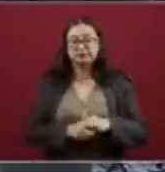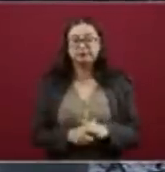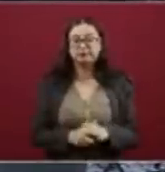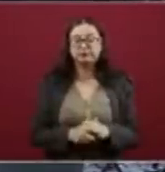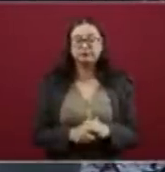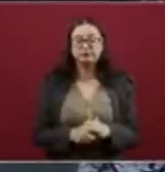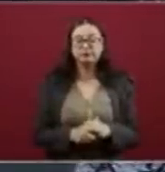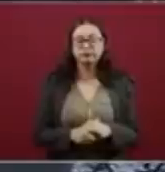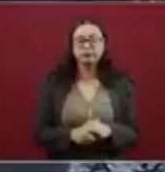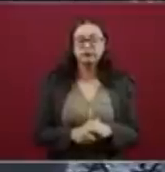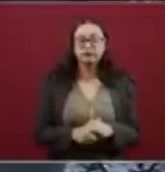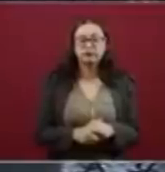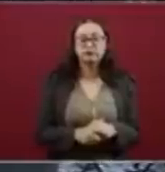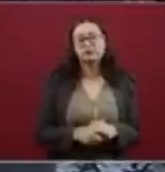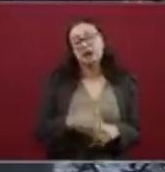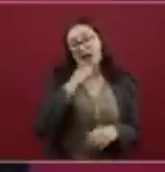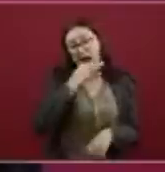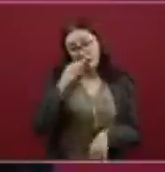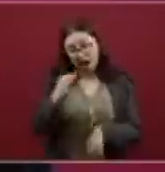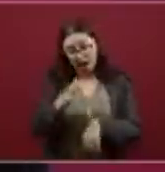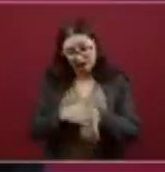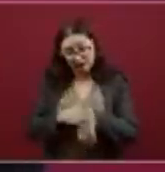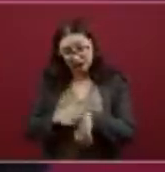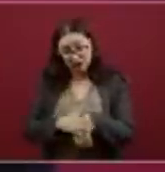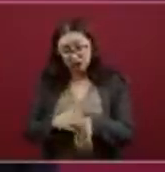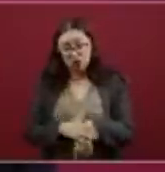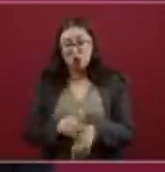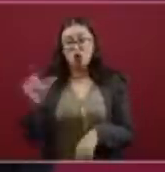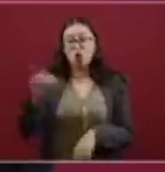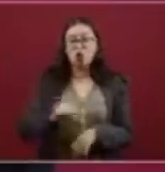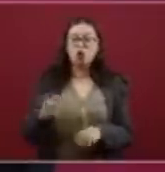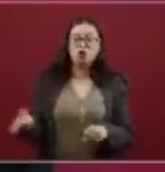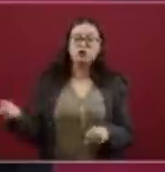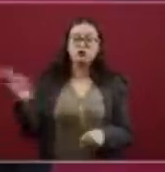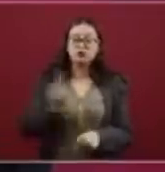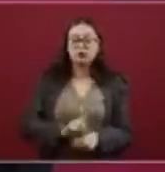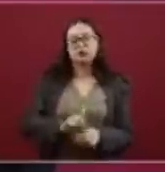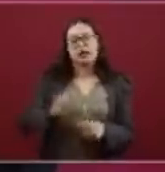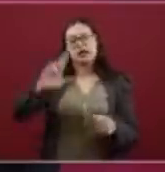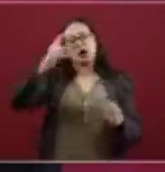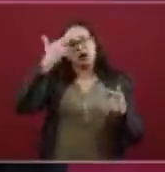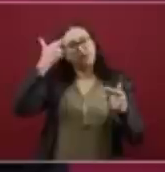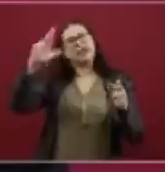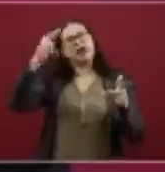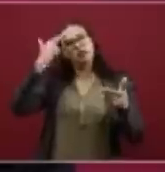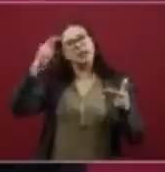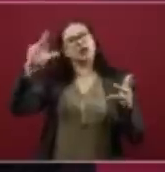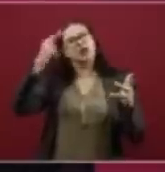Les también subrayo, hoy es el día de las recordaciones.